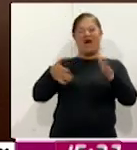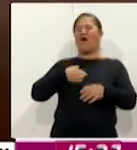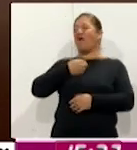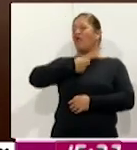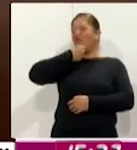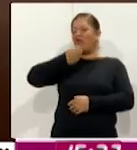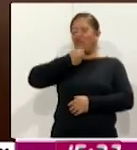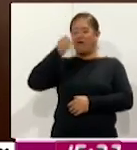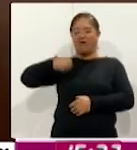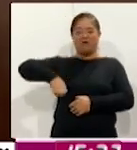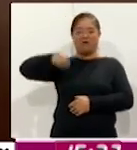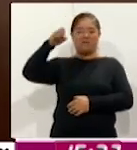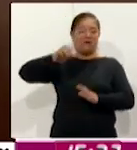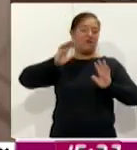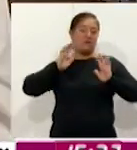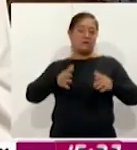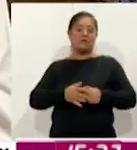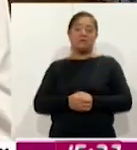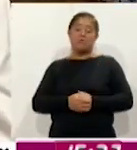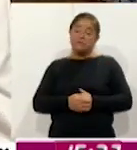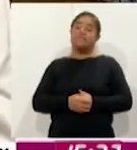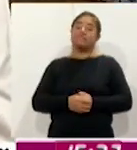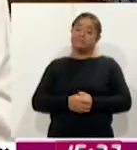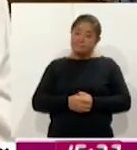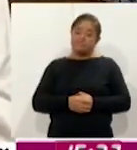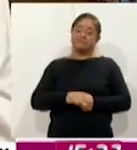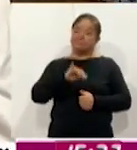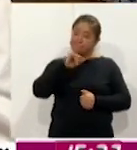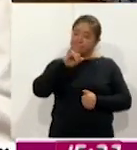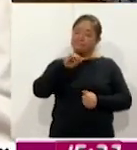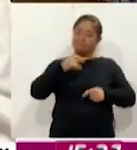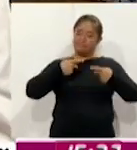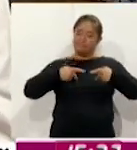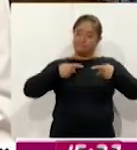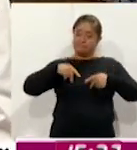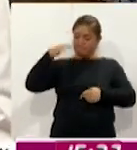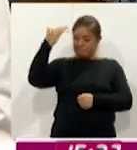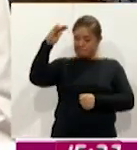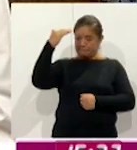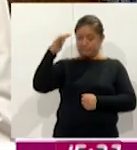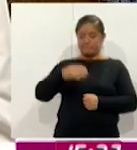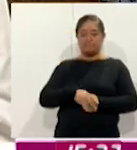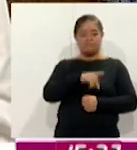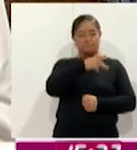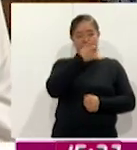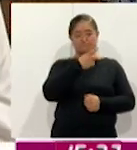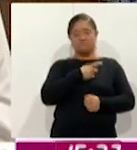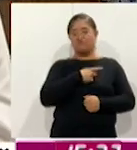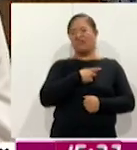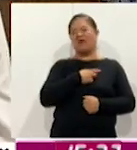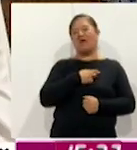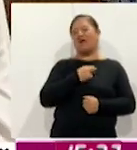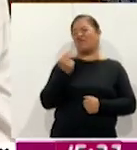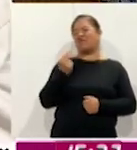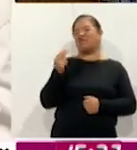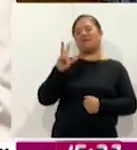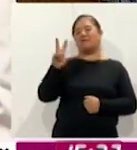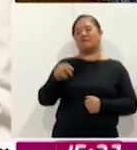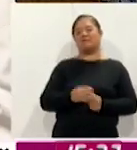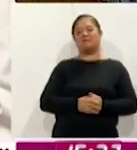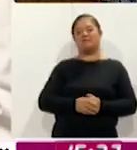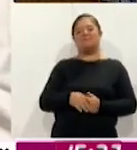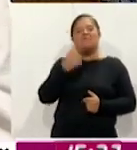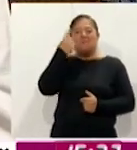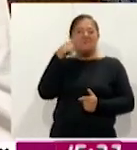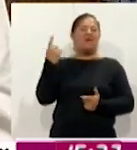sí, mi tiempo. Sí, más a las personas adultas, ¿por qué? Porque dicen que ya no tienen la necesidad de estudiar, pero siempre